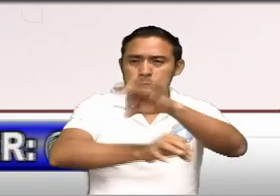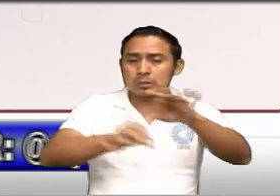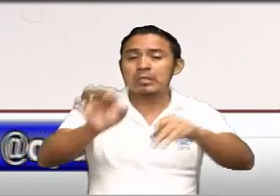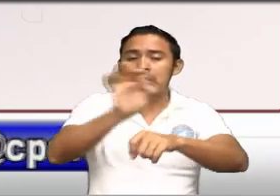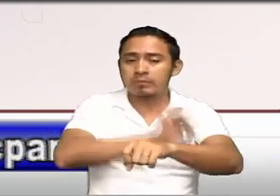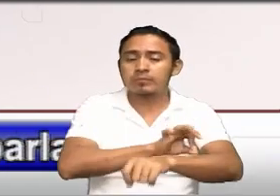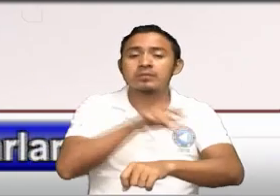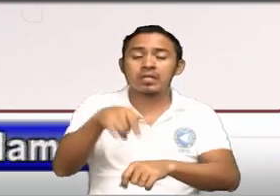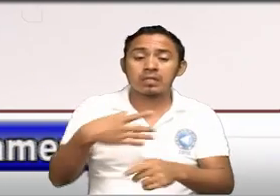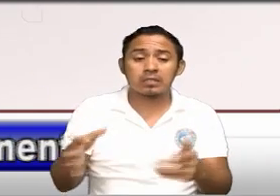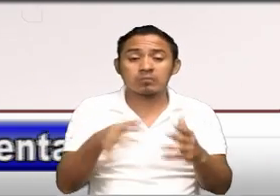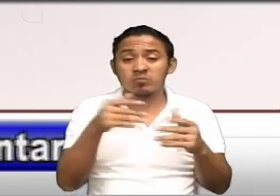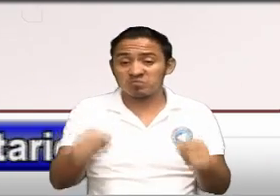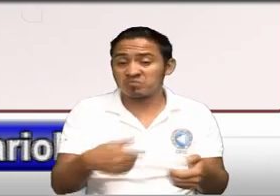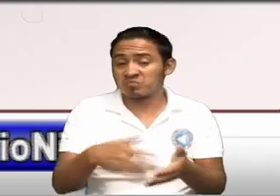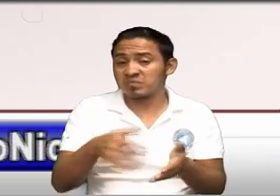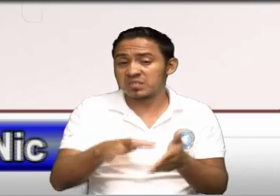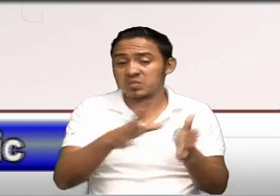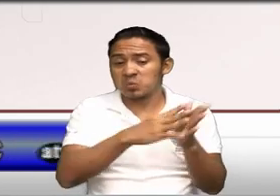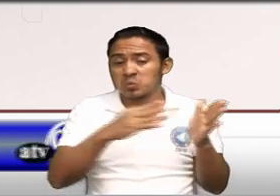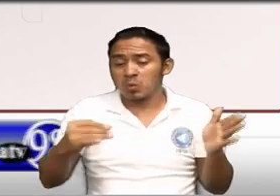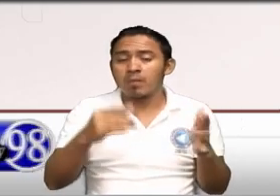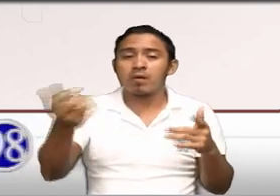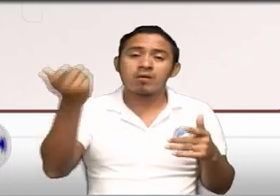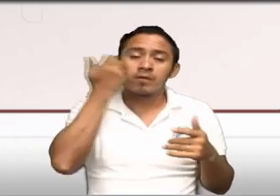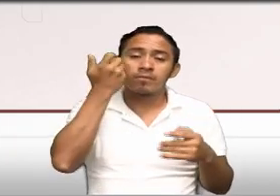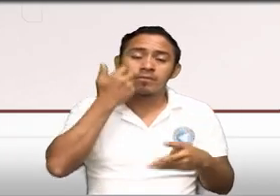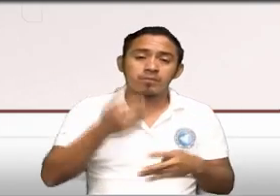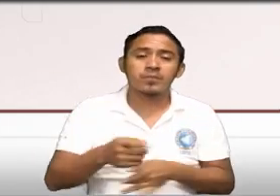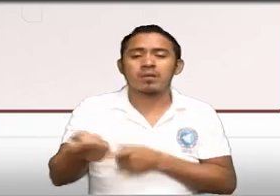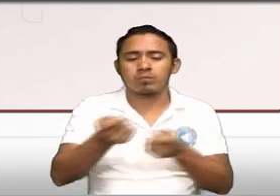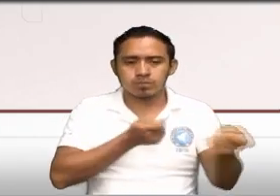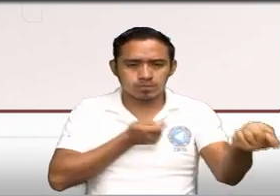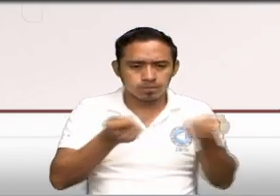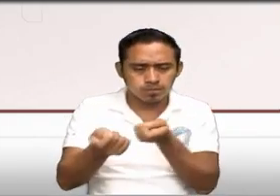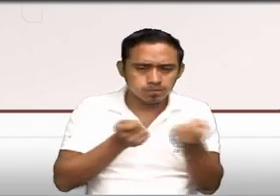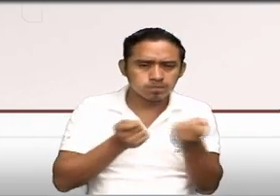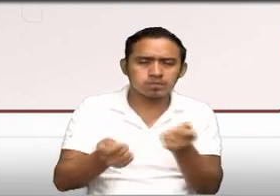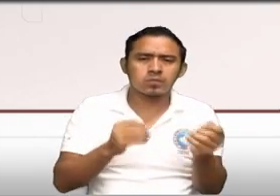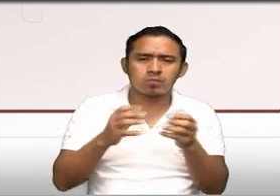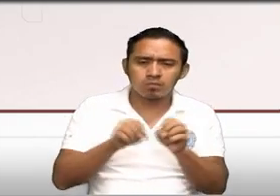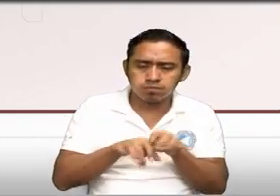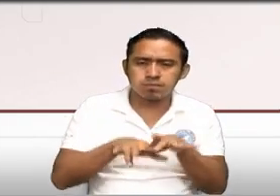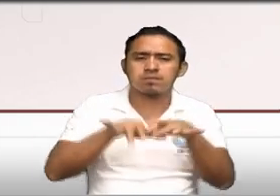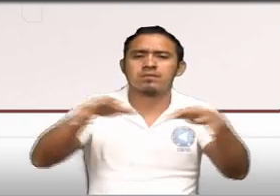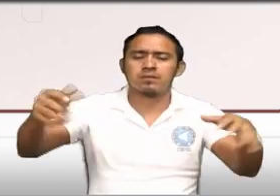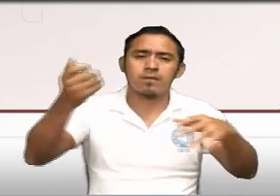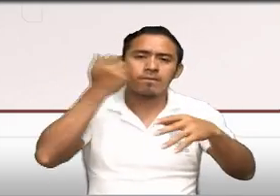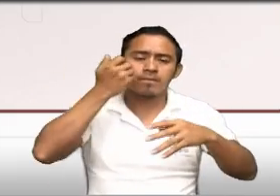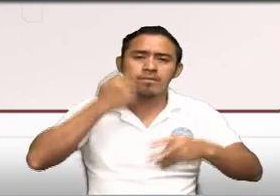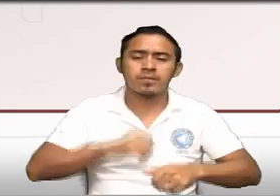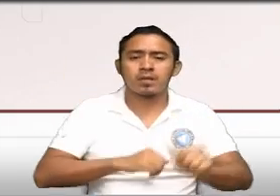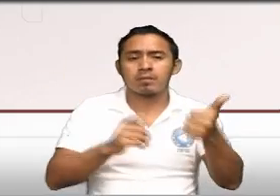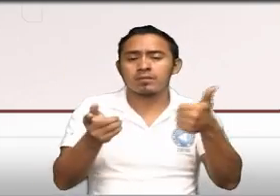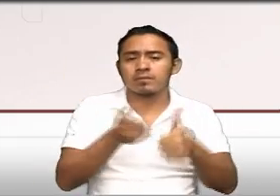permita cortar la transmisión del virus y controlar los brotes epidémicos.